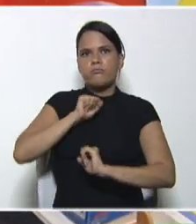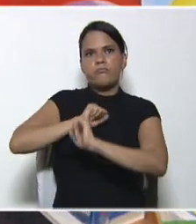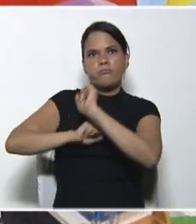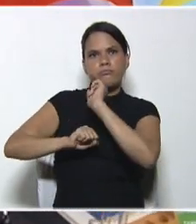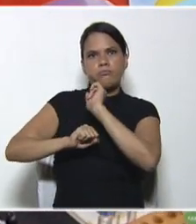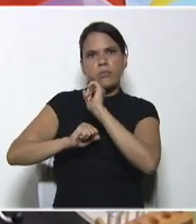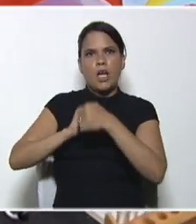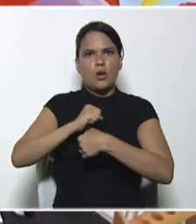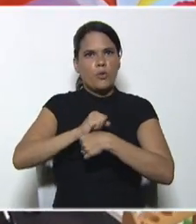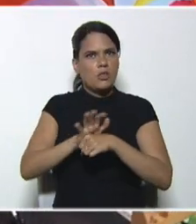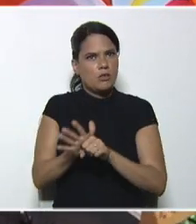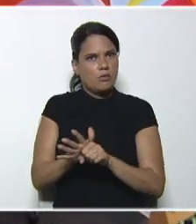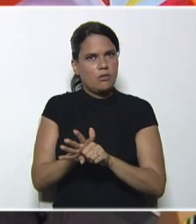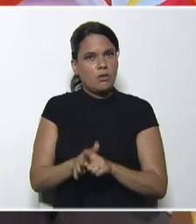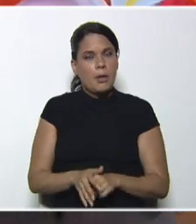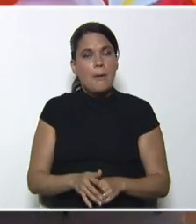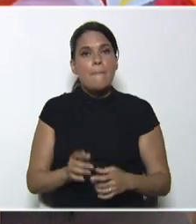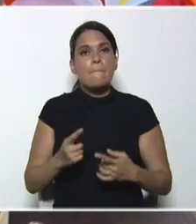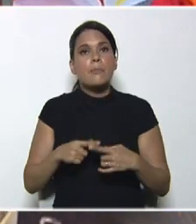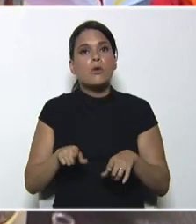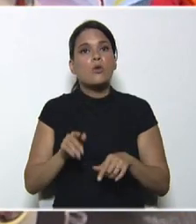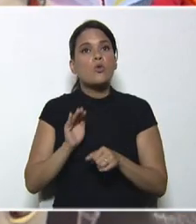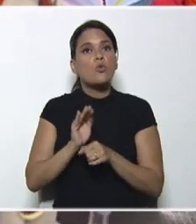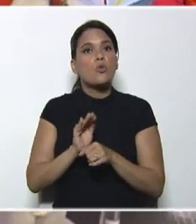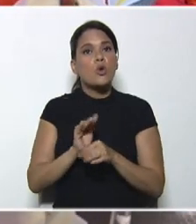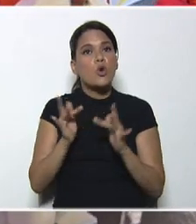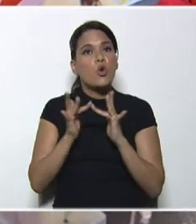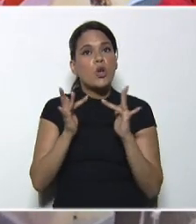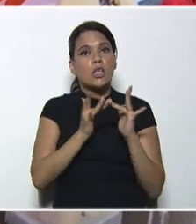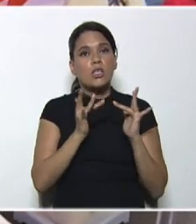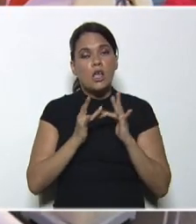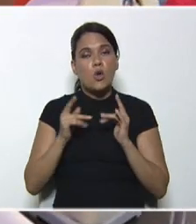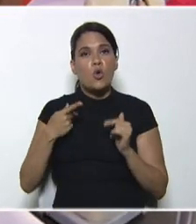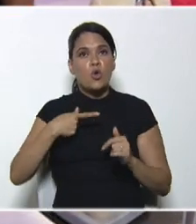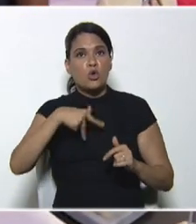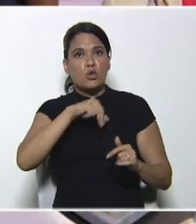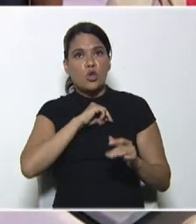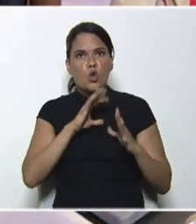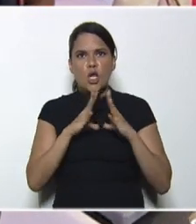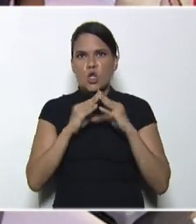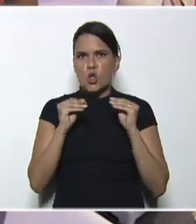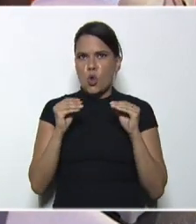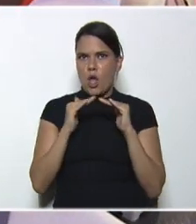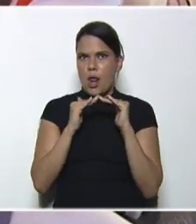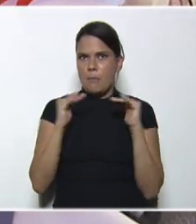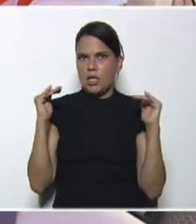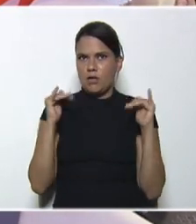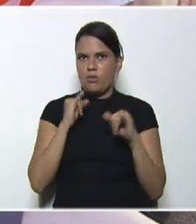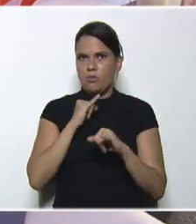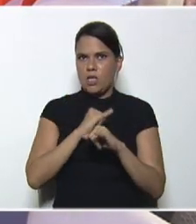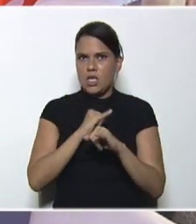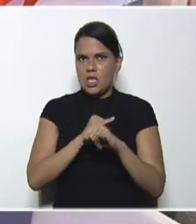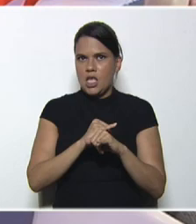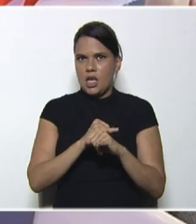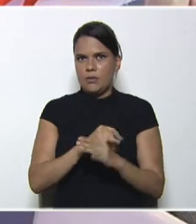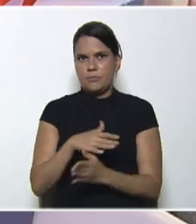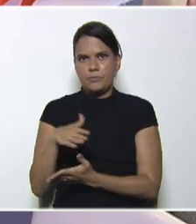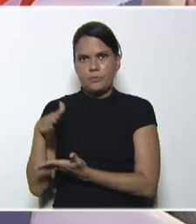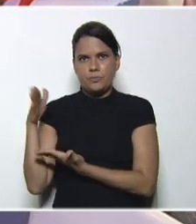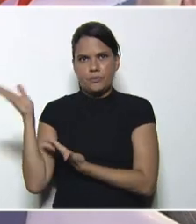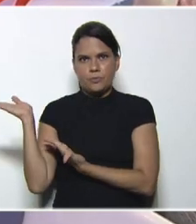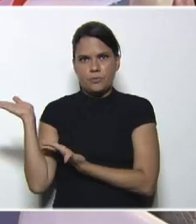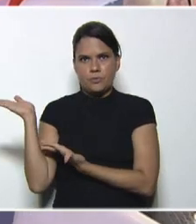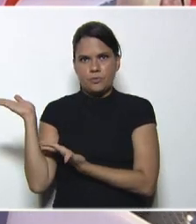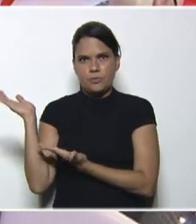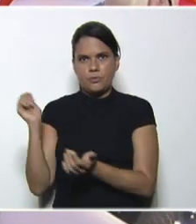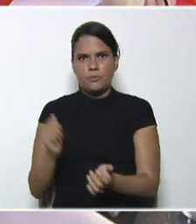el COVID-19. Pero eso sí, protegidos y conectados con nosotros en todas las plataformas digitales que aparecen de